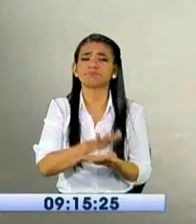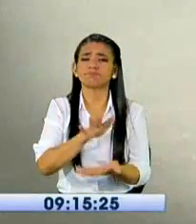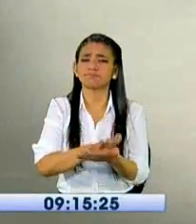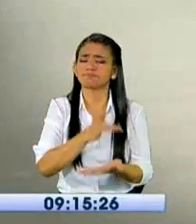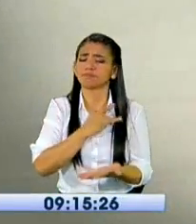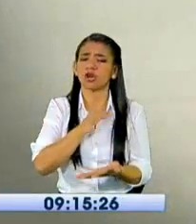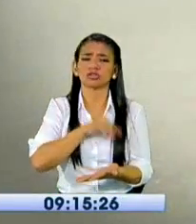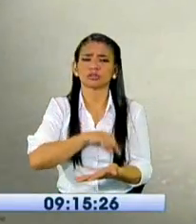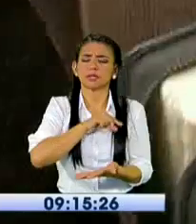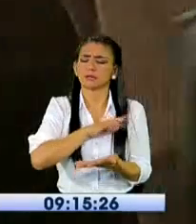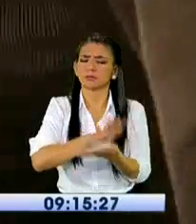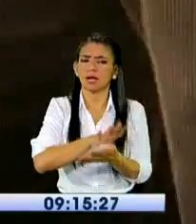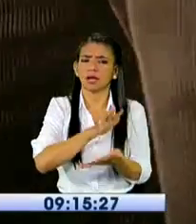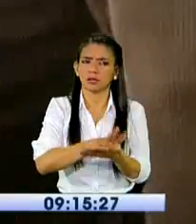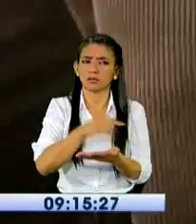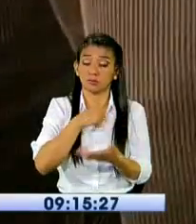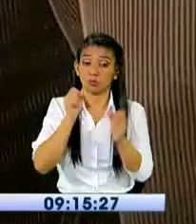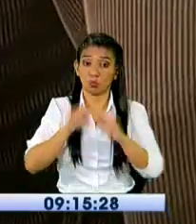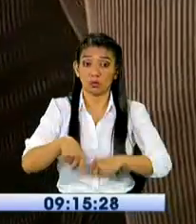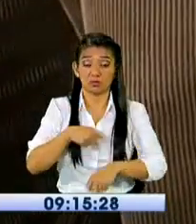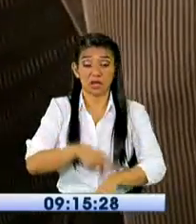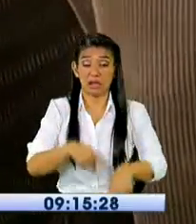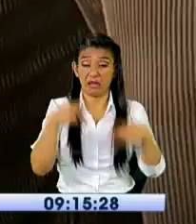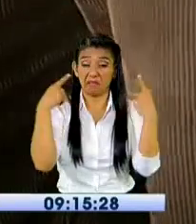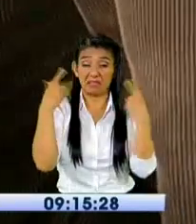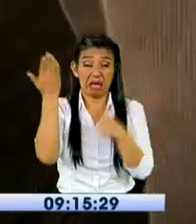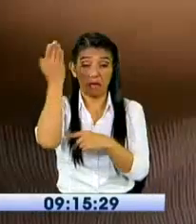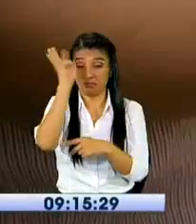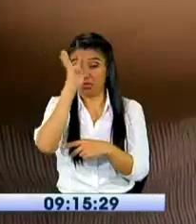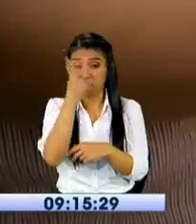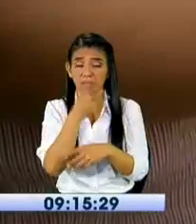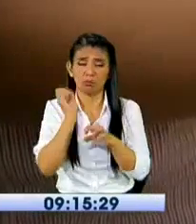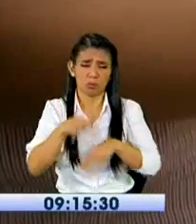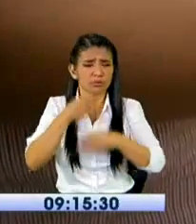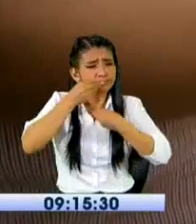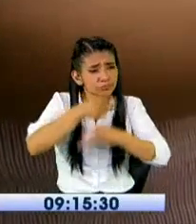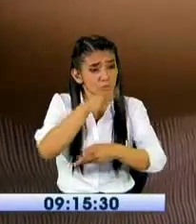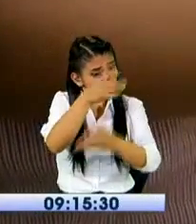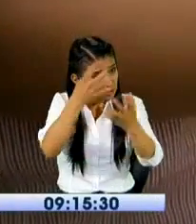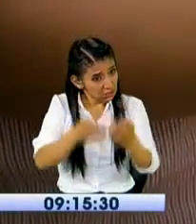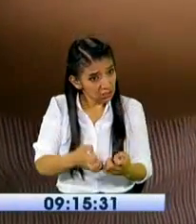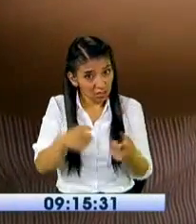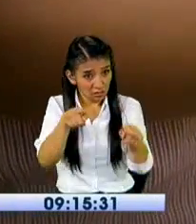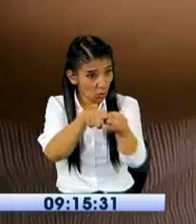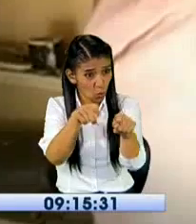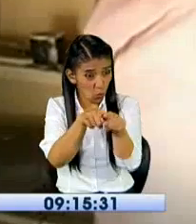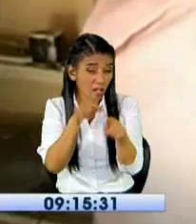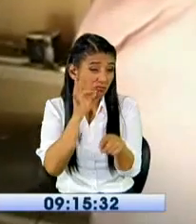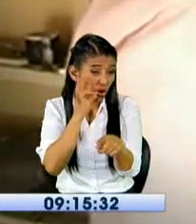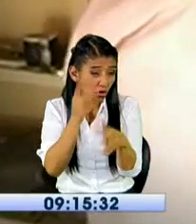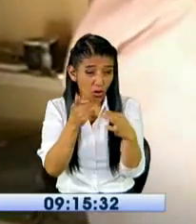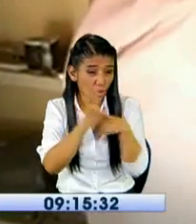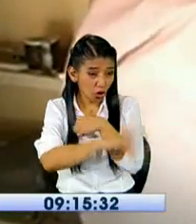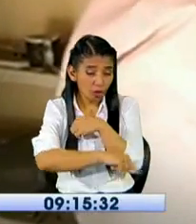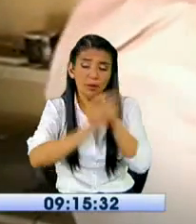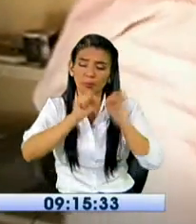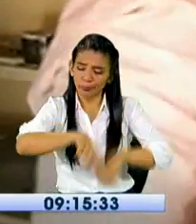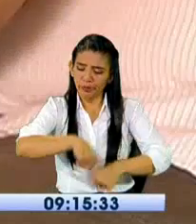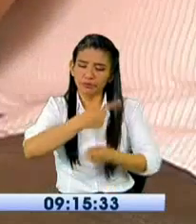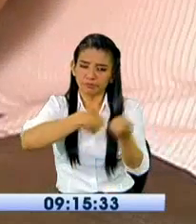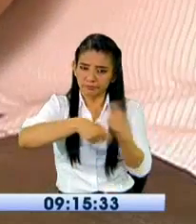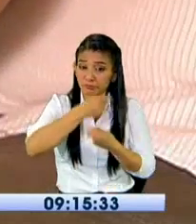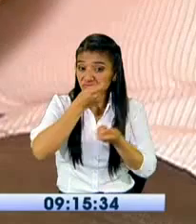tranquila y está dispuesto a compartir su testimonio con aquellas personas que se encuentren en igual